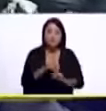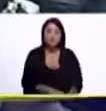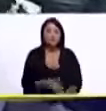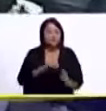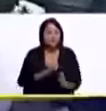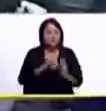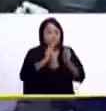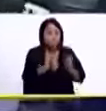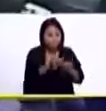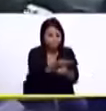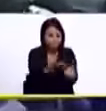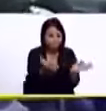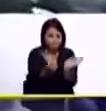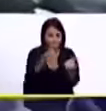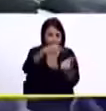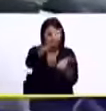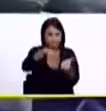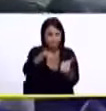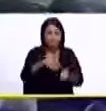manos